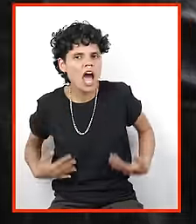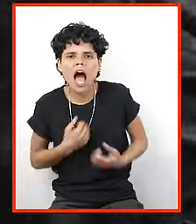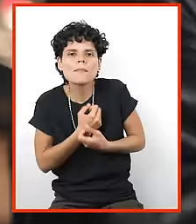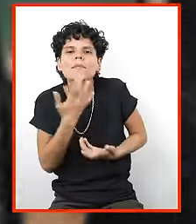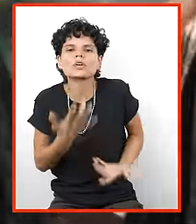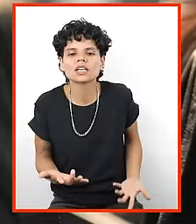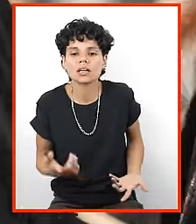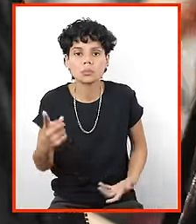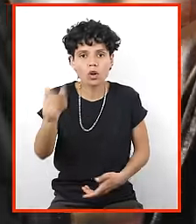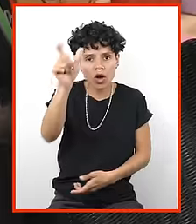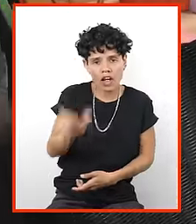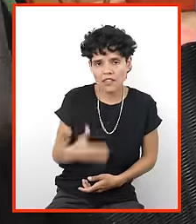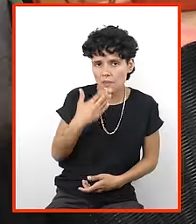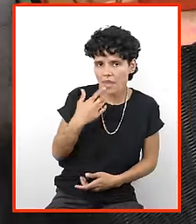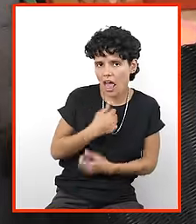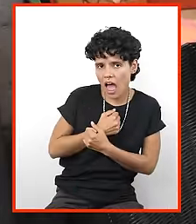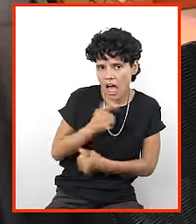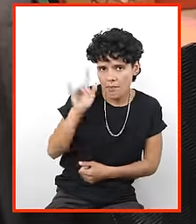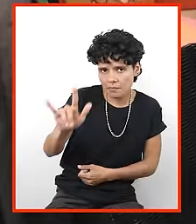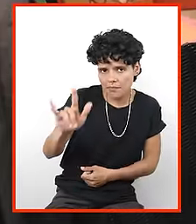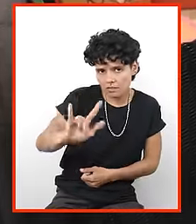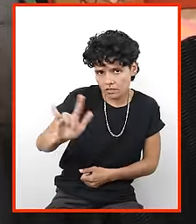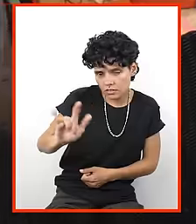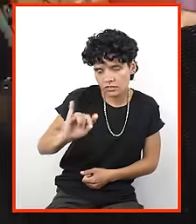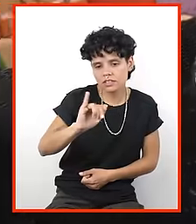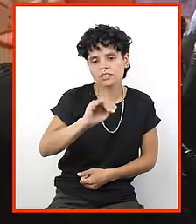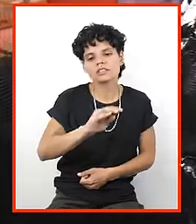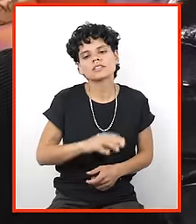¿La polera y a ella también? Sí. ¿Por qué? ¿Qué es lo que más te...